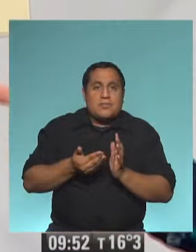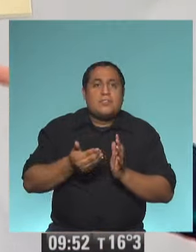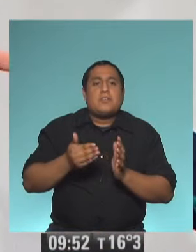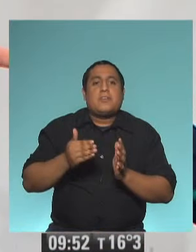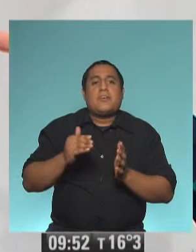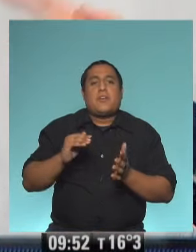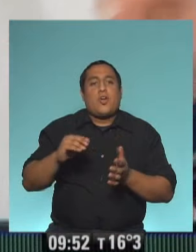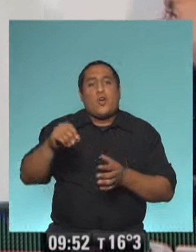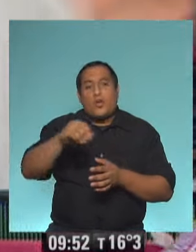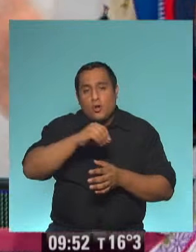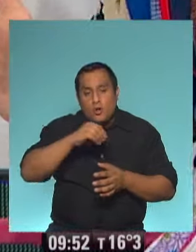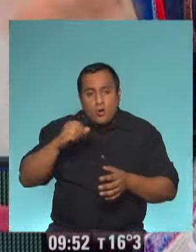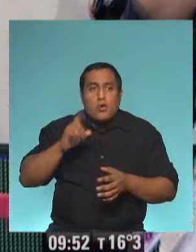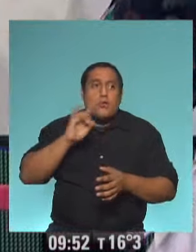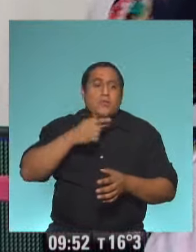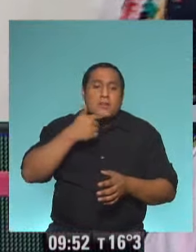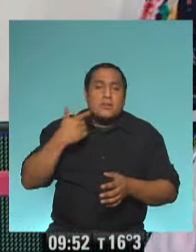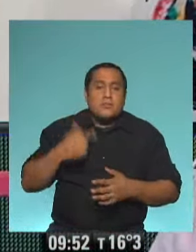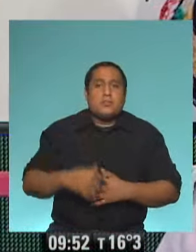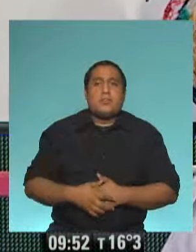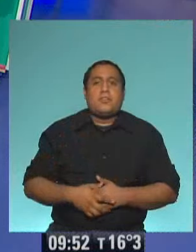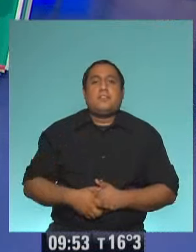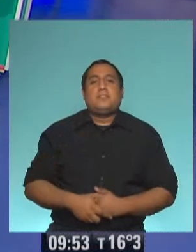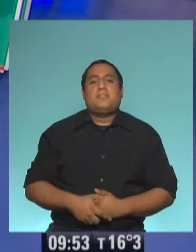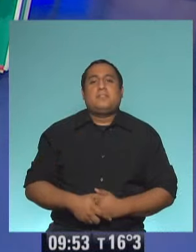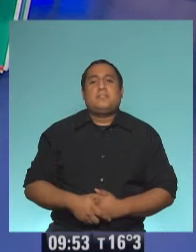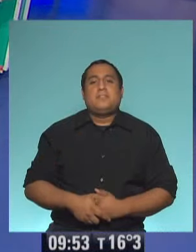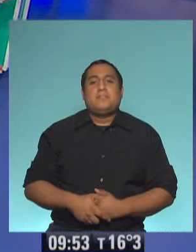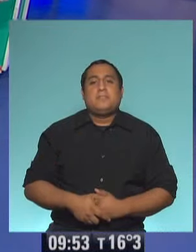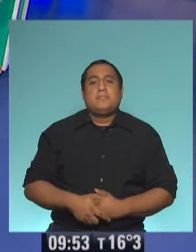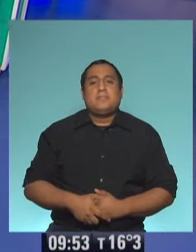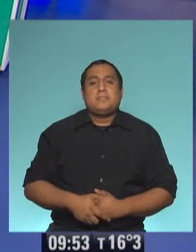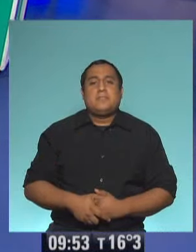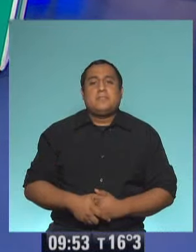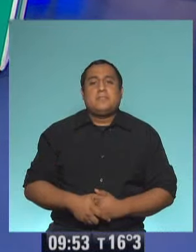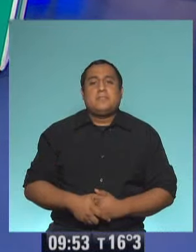coco rallado. A mí esto me suena, ¿sabes a qué? Pizza. No.